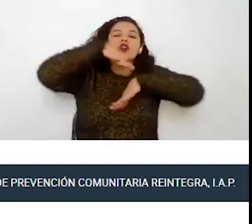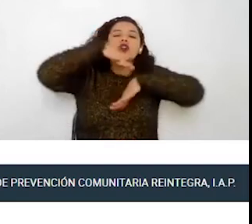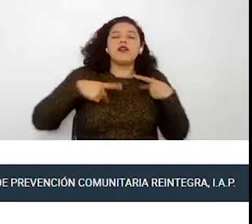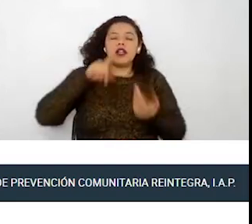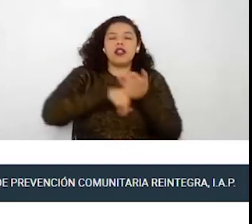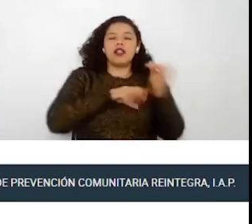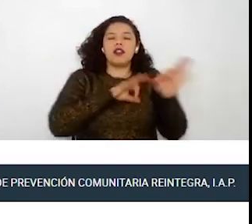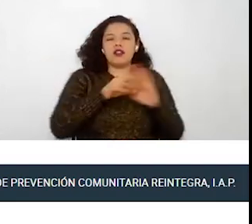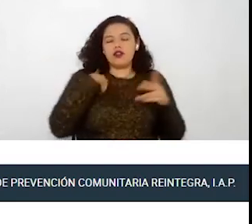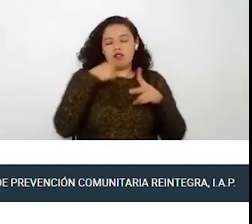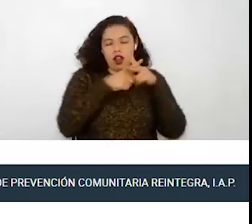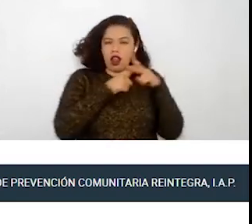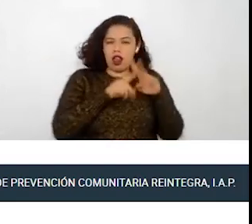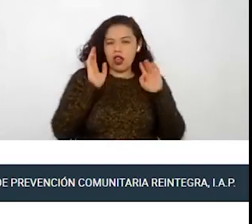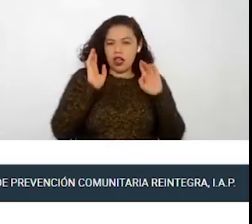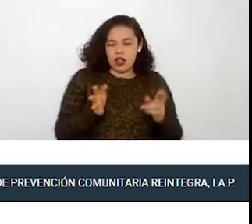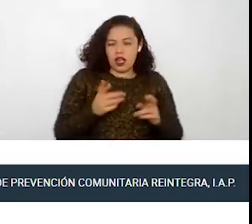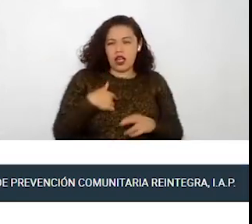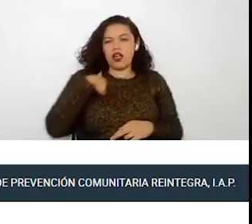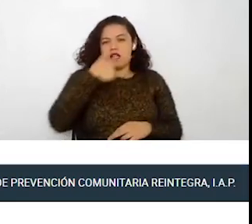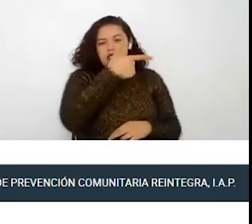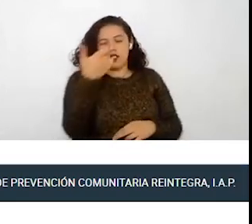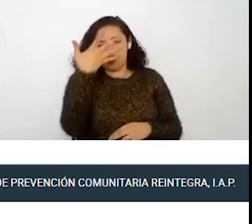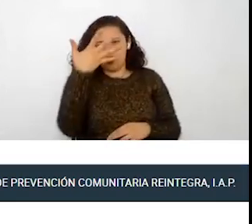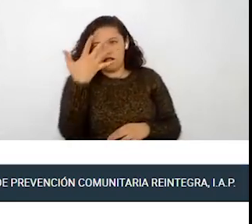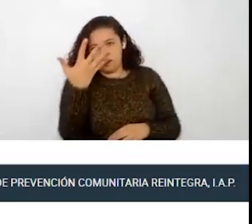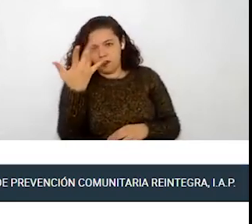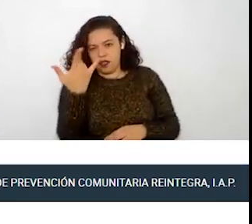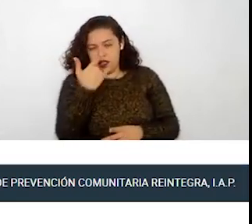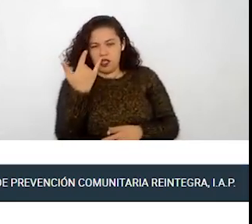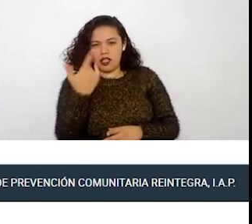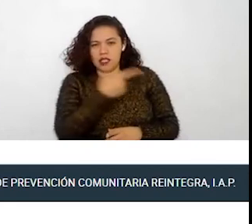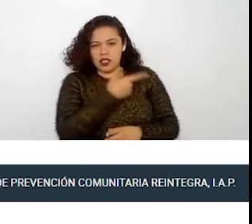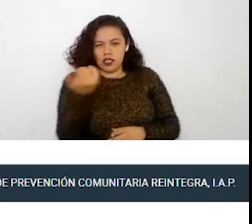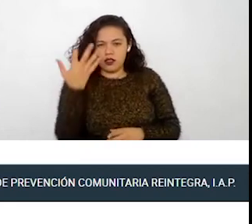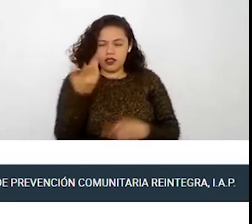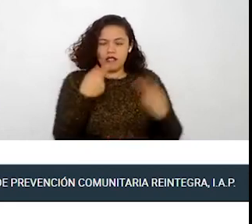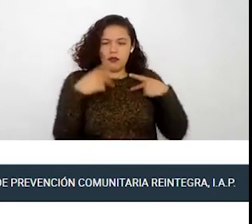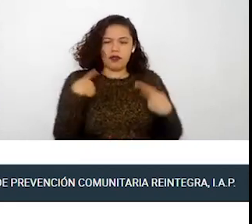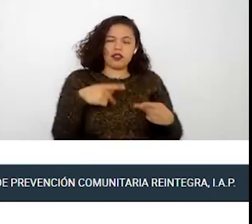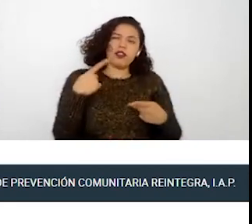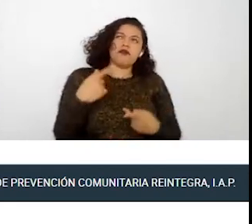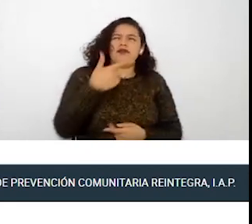le dice mi cálculo y son 750 pesos mensuales por esas personas 750